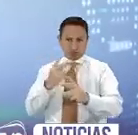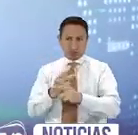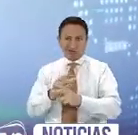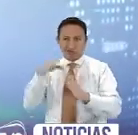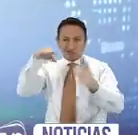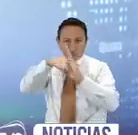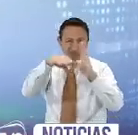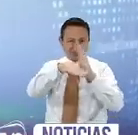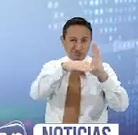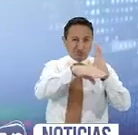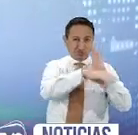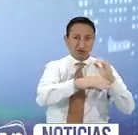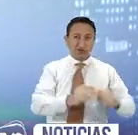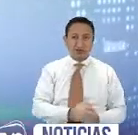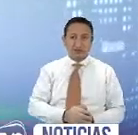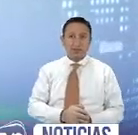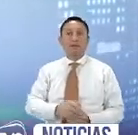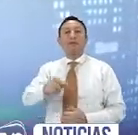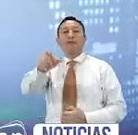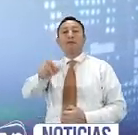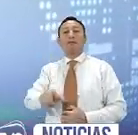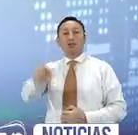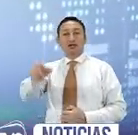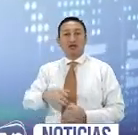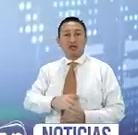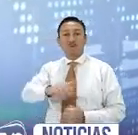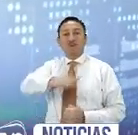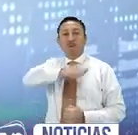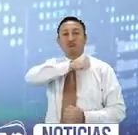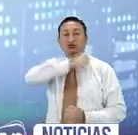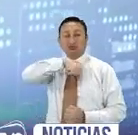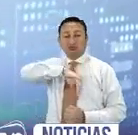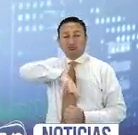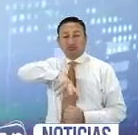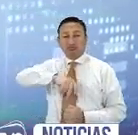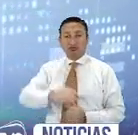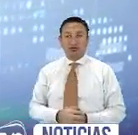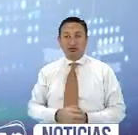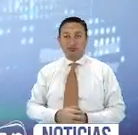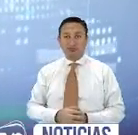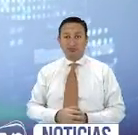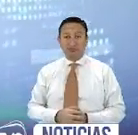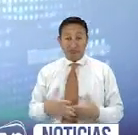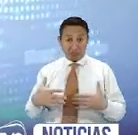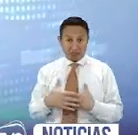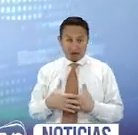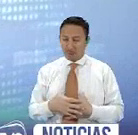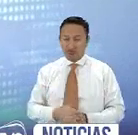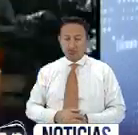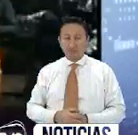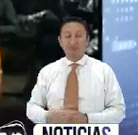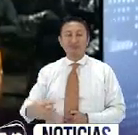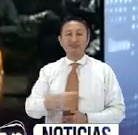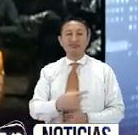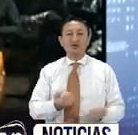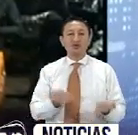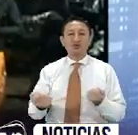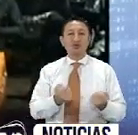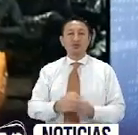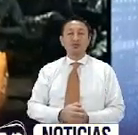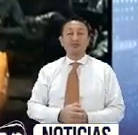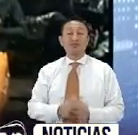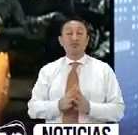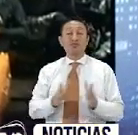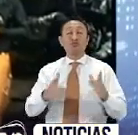criminal que extorsionaba y secuestraba sin arrugarse. La operación Gran Libertad